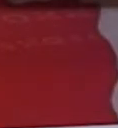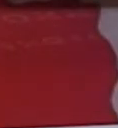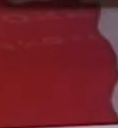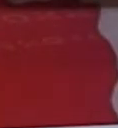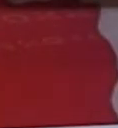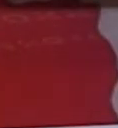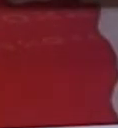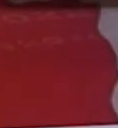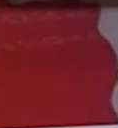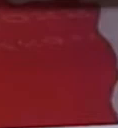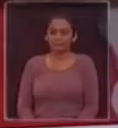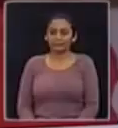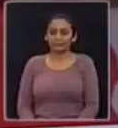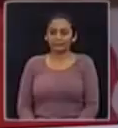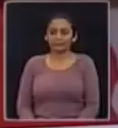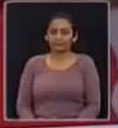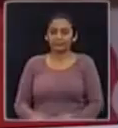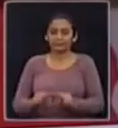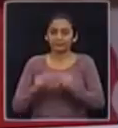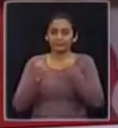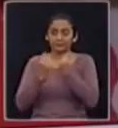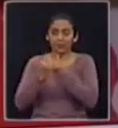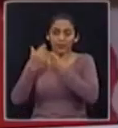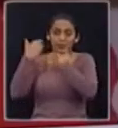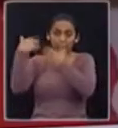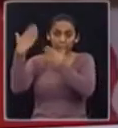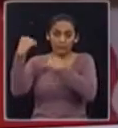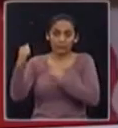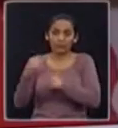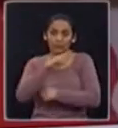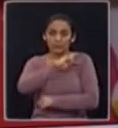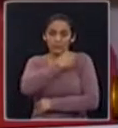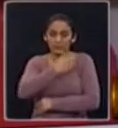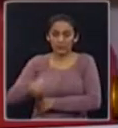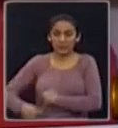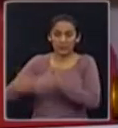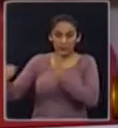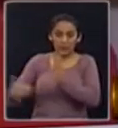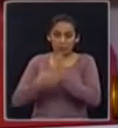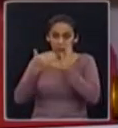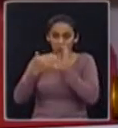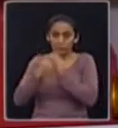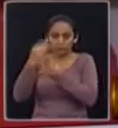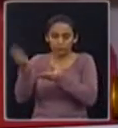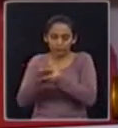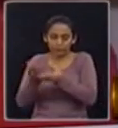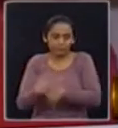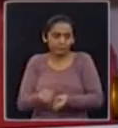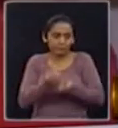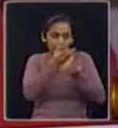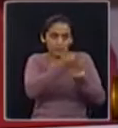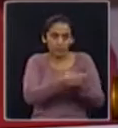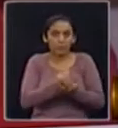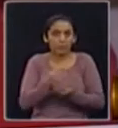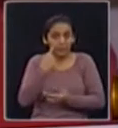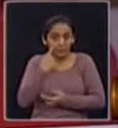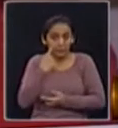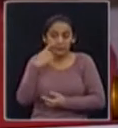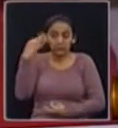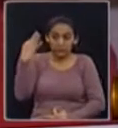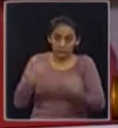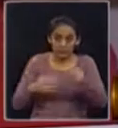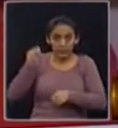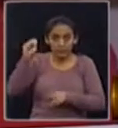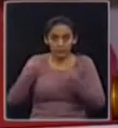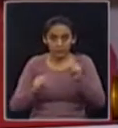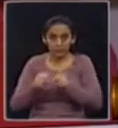El archivo de la solicitud de juicio político en contra del vicepresidente de la República, Jorge Glass, evidencia que no se quiere transparentar las